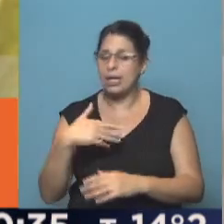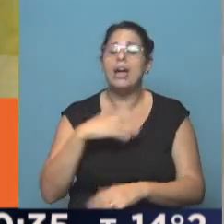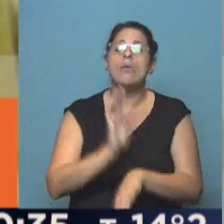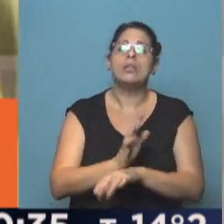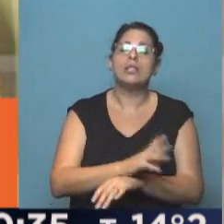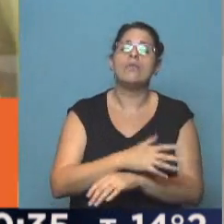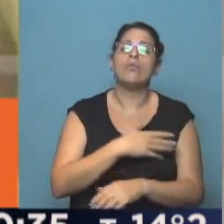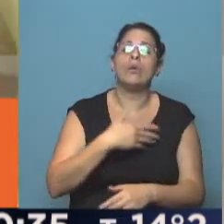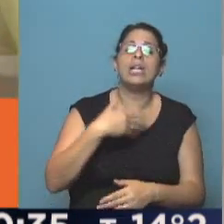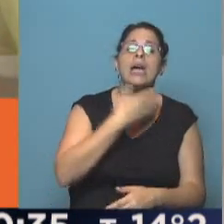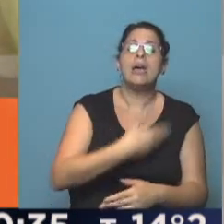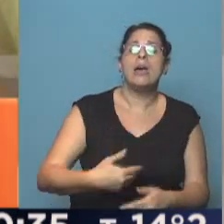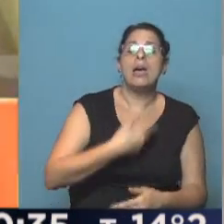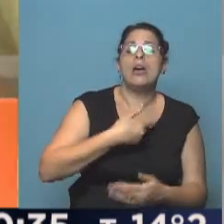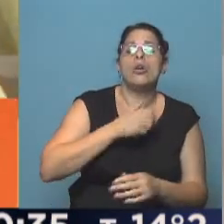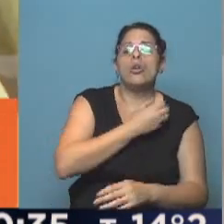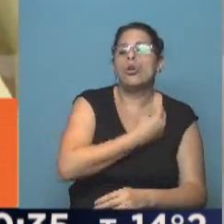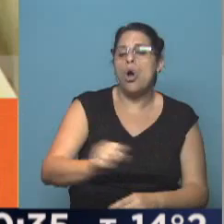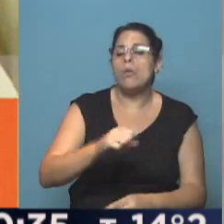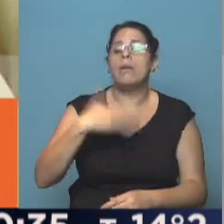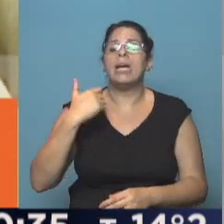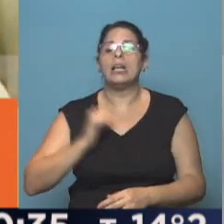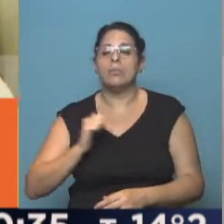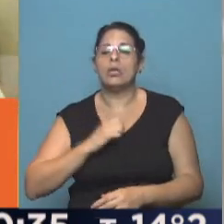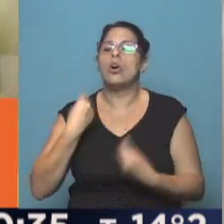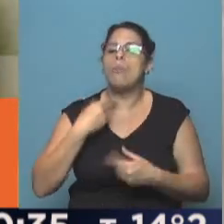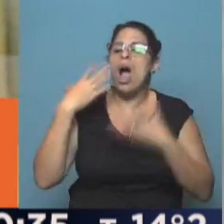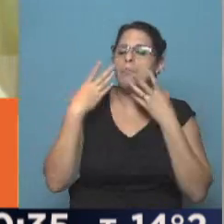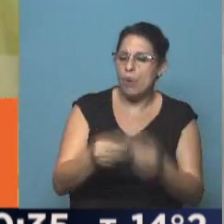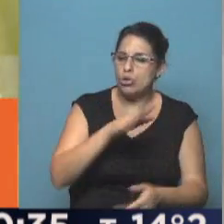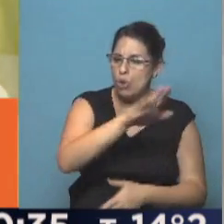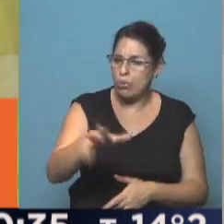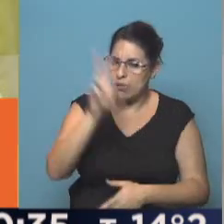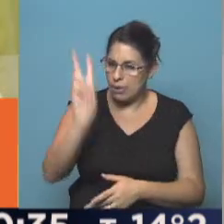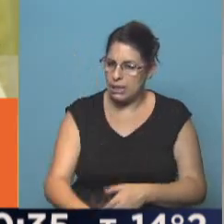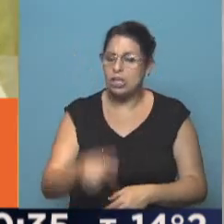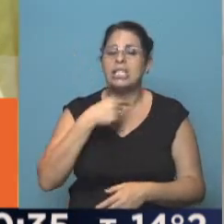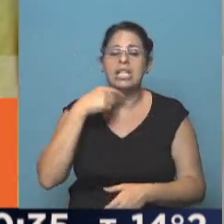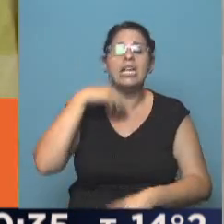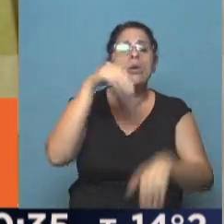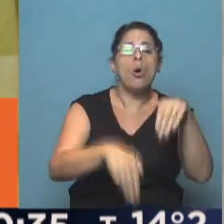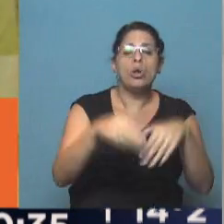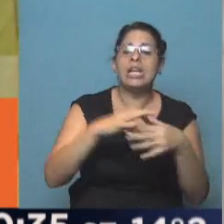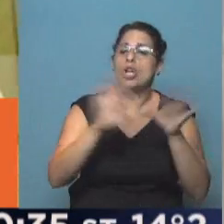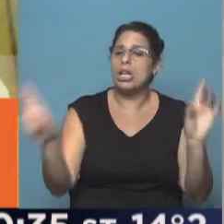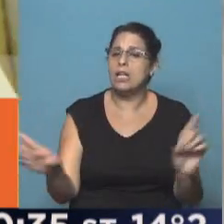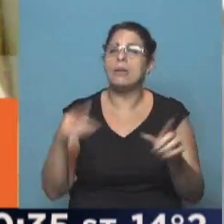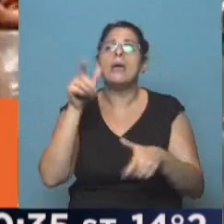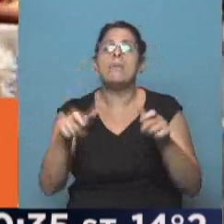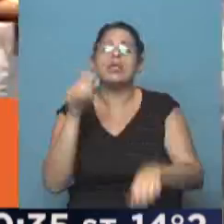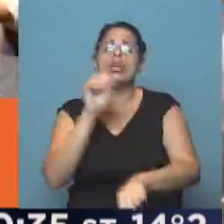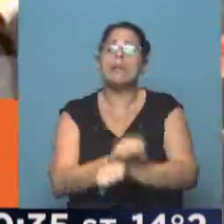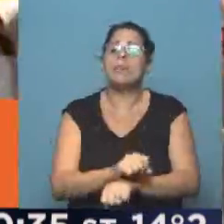Venezuela es el apoyo internacional y el apoyo del pueblo venezolano a lograr las elecciones libres, sin presos políticos y